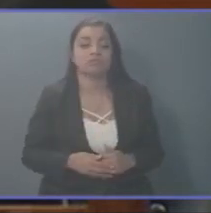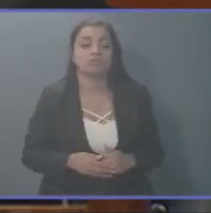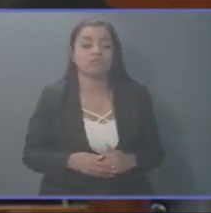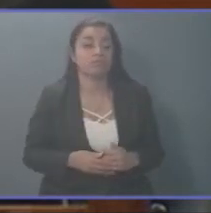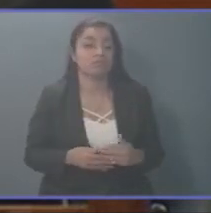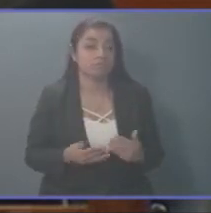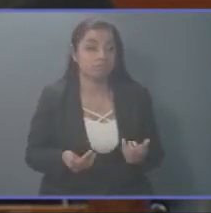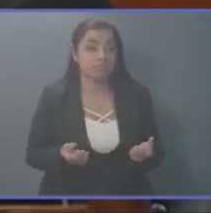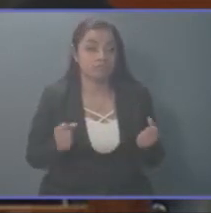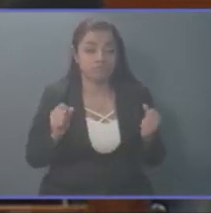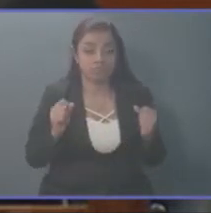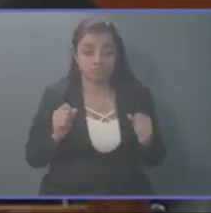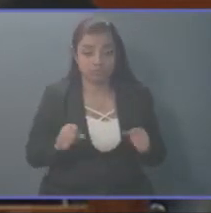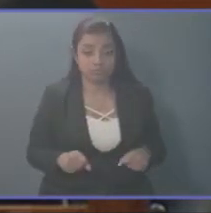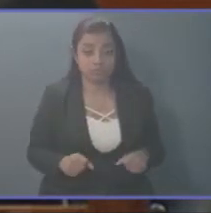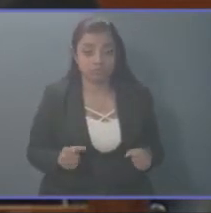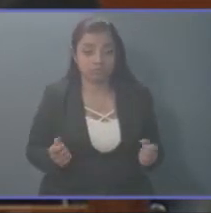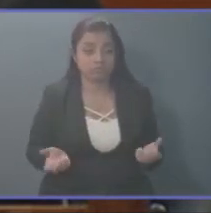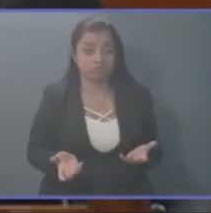que permitió